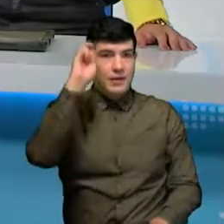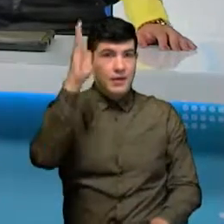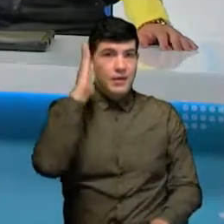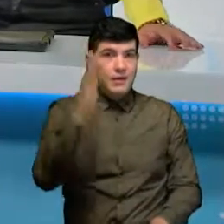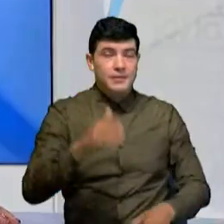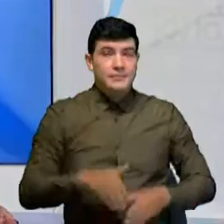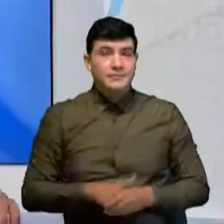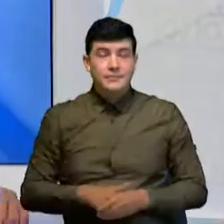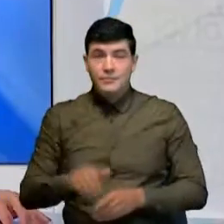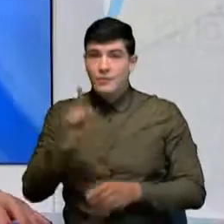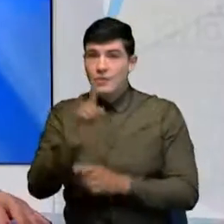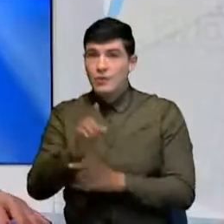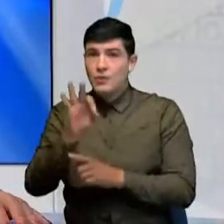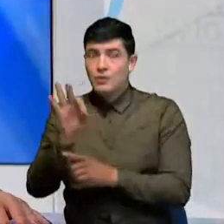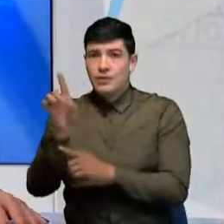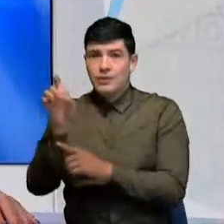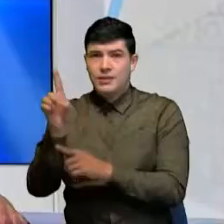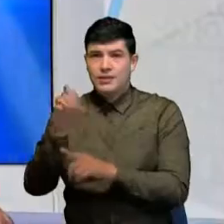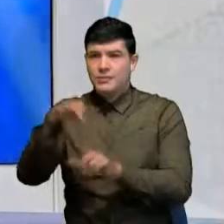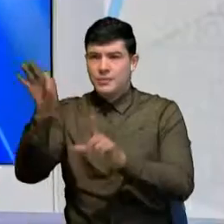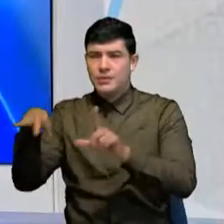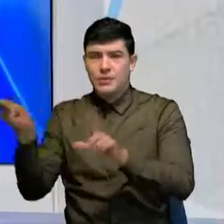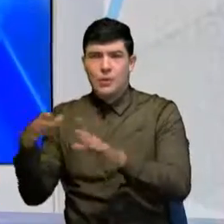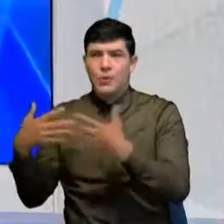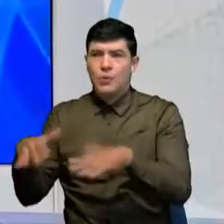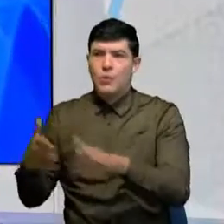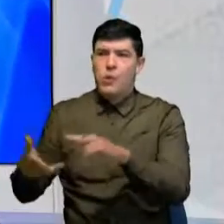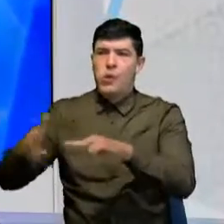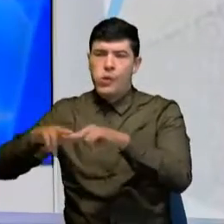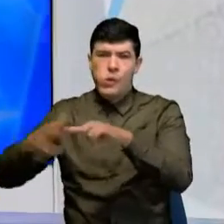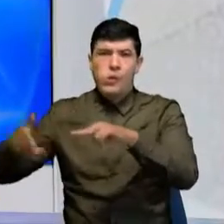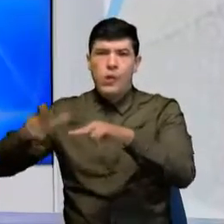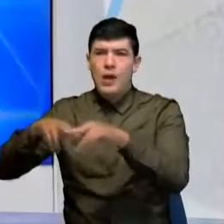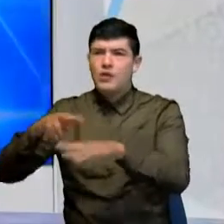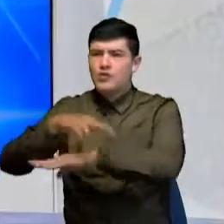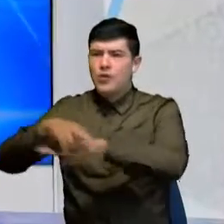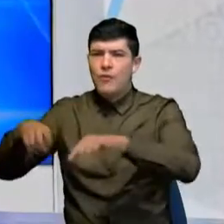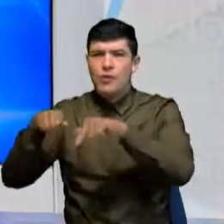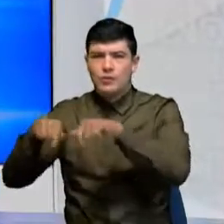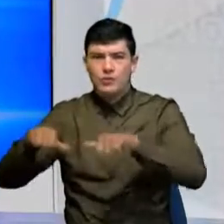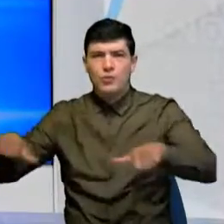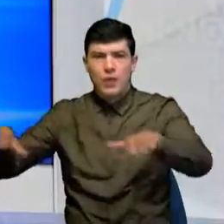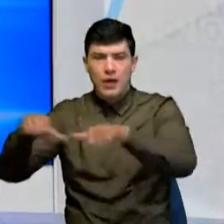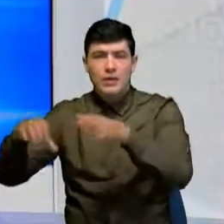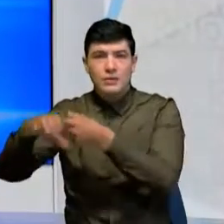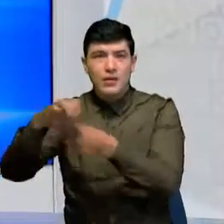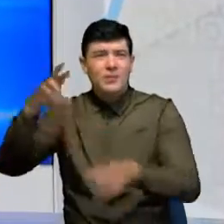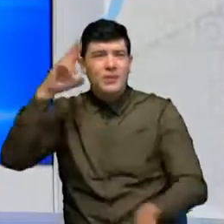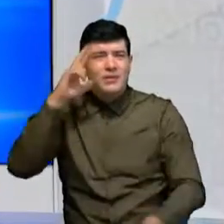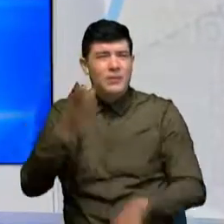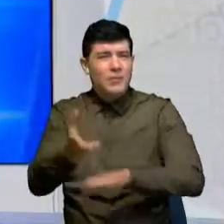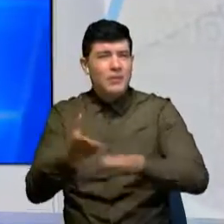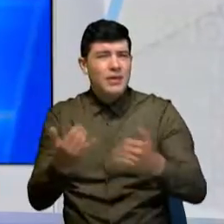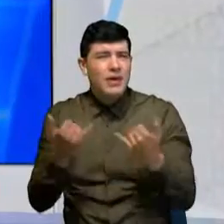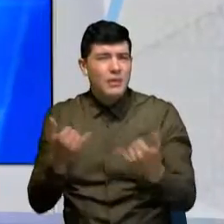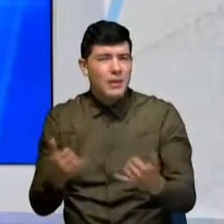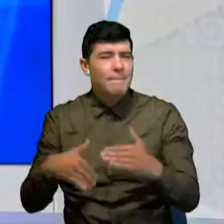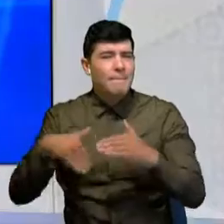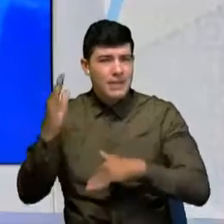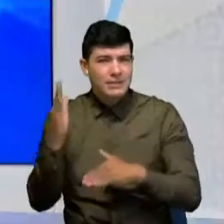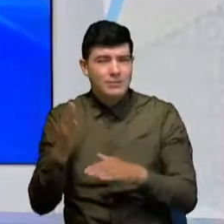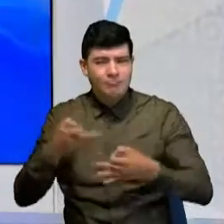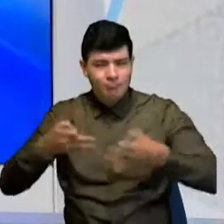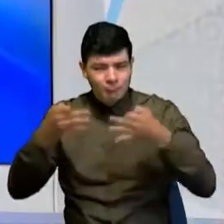decir que en un 136% habrían aumentado estos robos, especialmente en el centro de la ciudad. Por esto se pide mayor efectividad por parte de